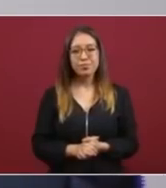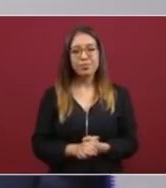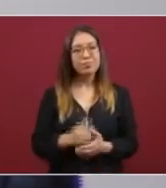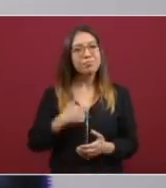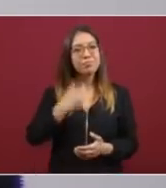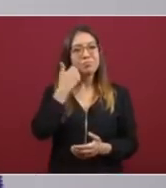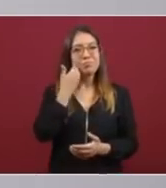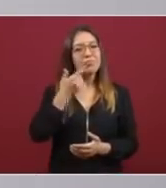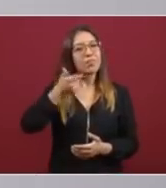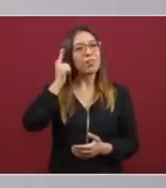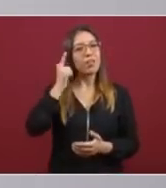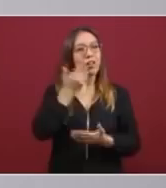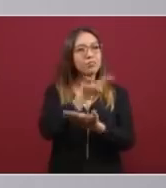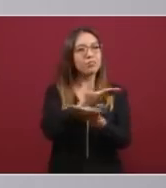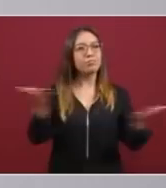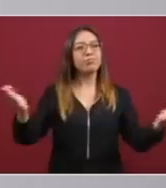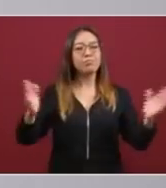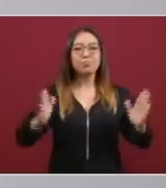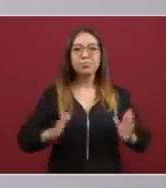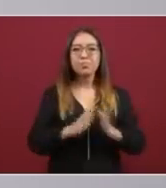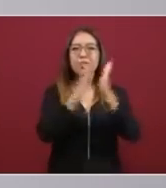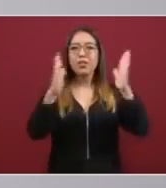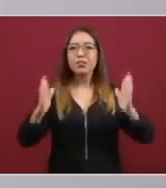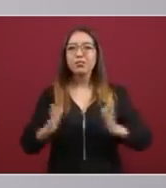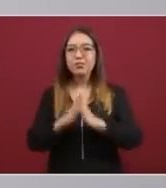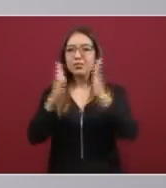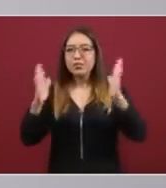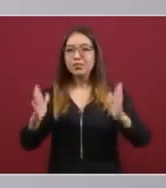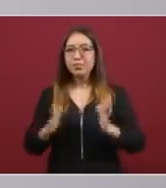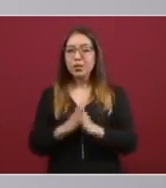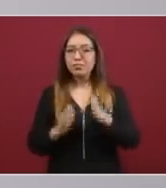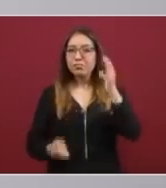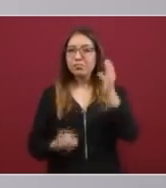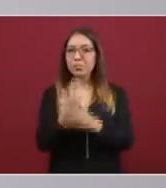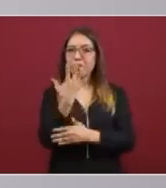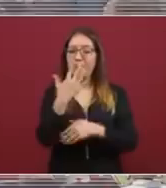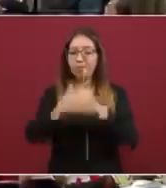participar todos en esta colecta